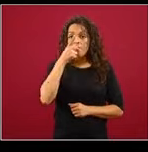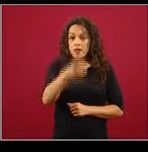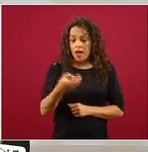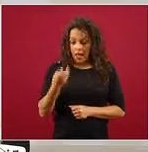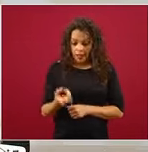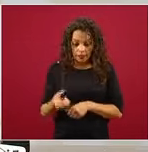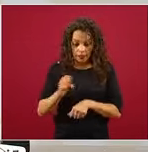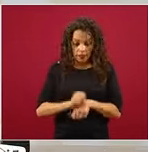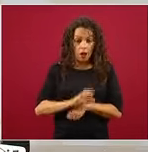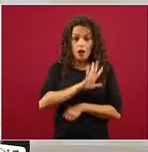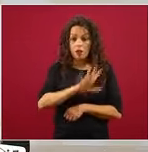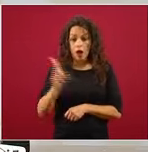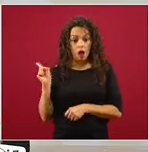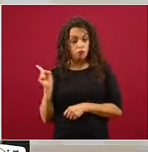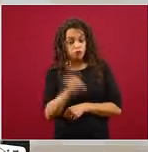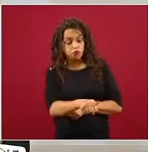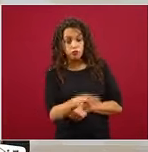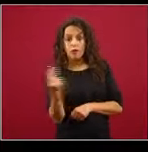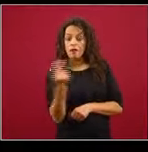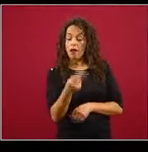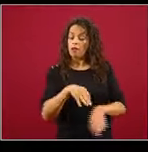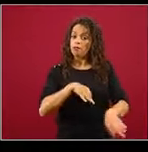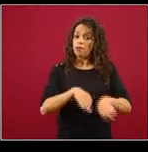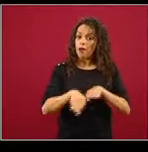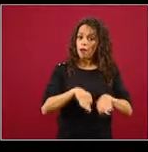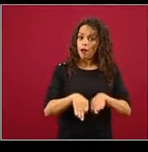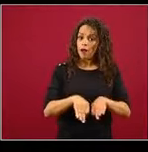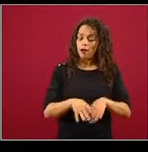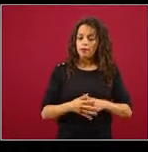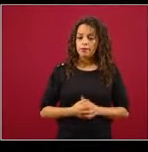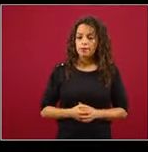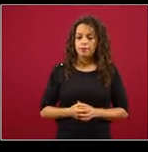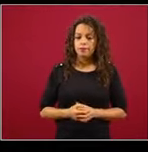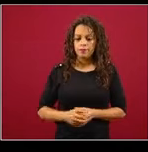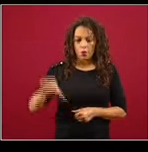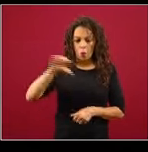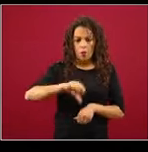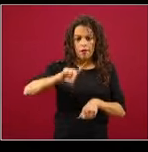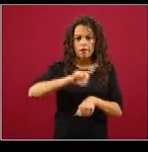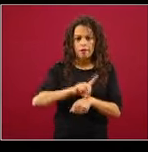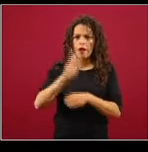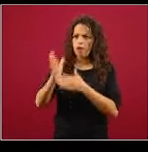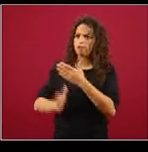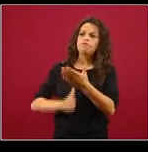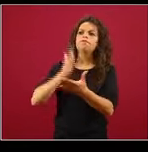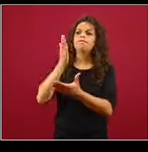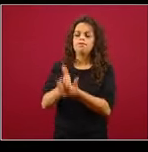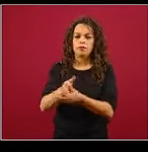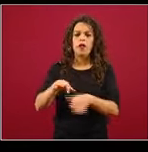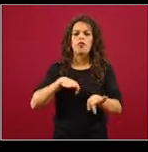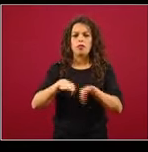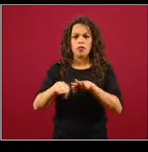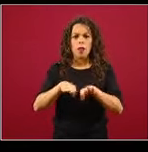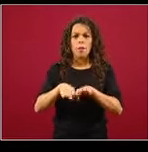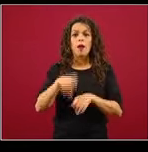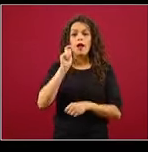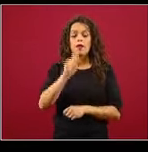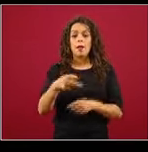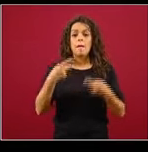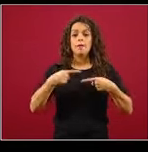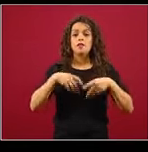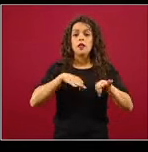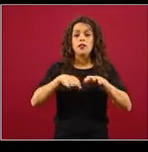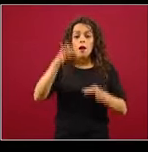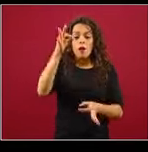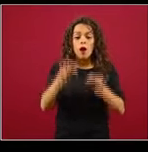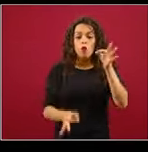semana. Concretamente, a partir del día de hoy, se presentan a trabajar empleados de los juzgados y de algunas